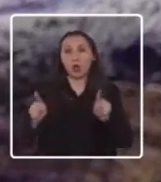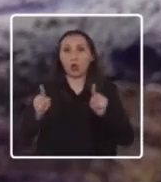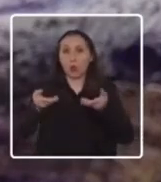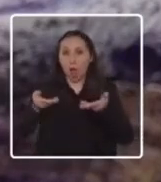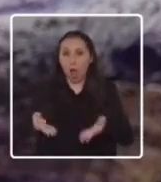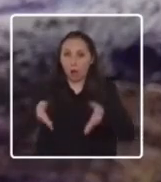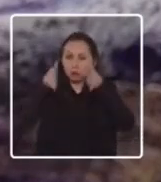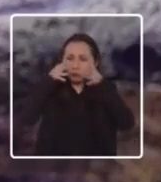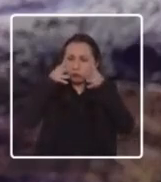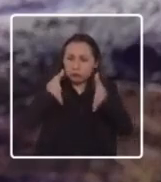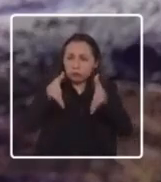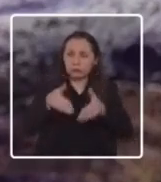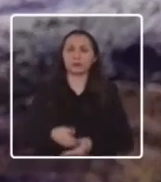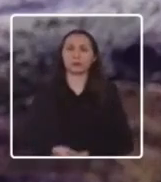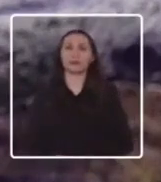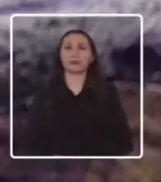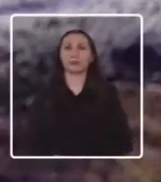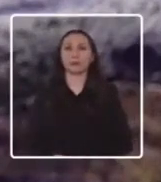otras.